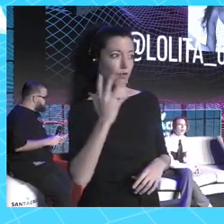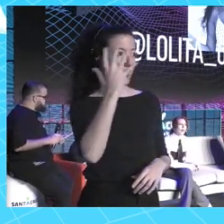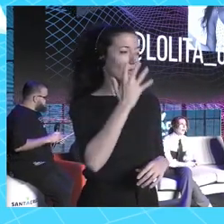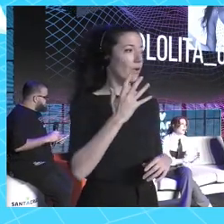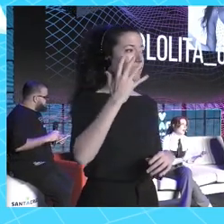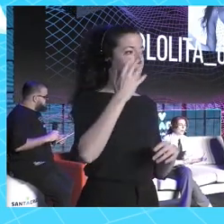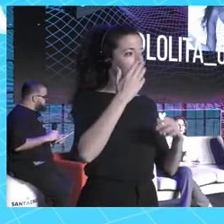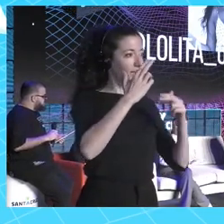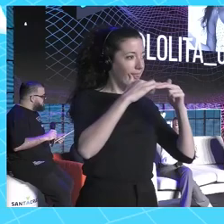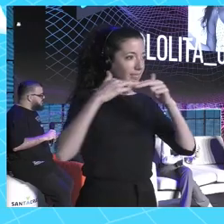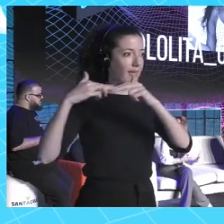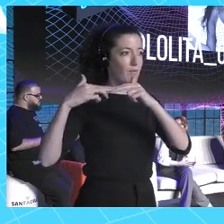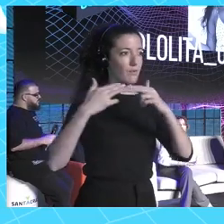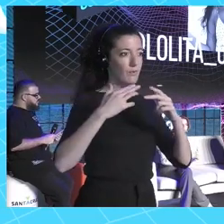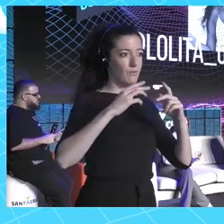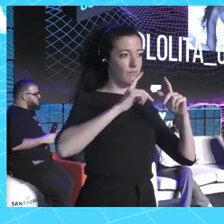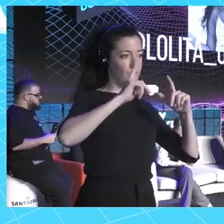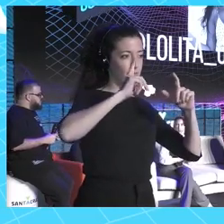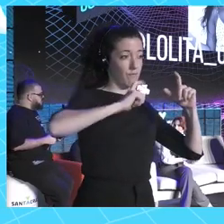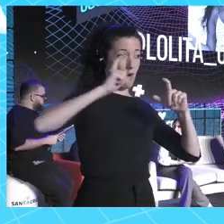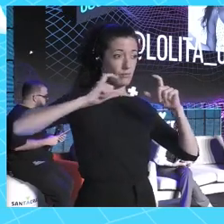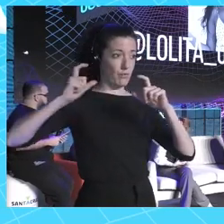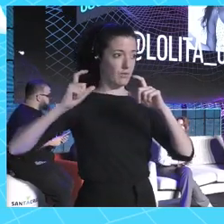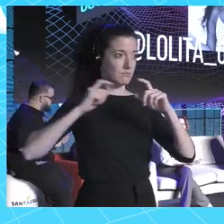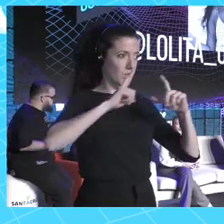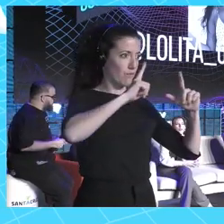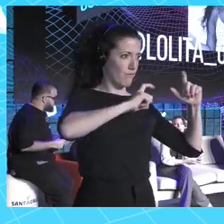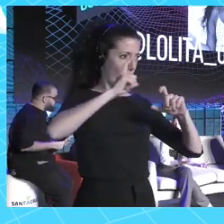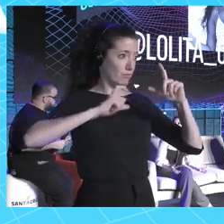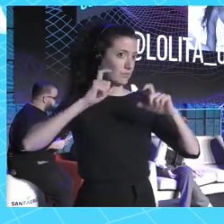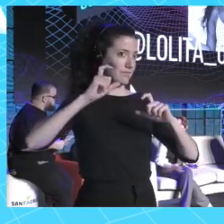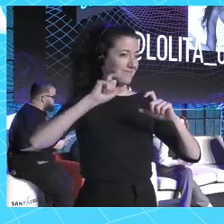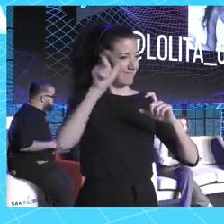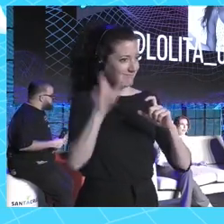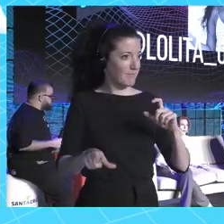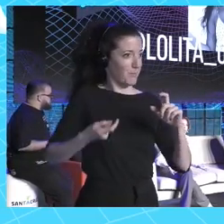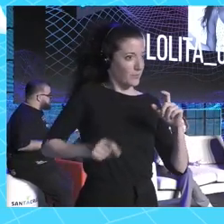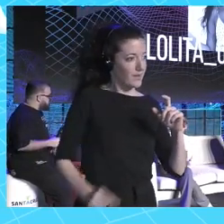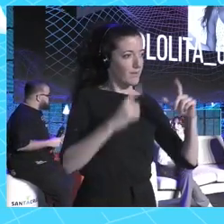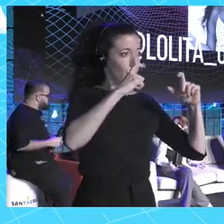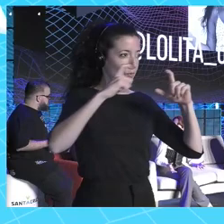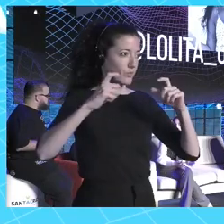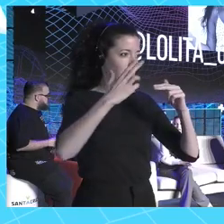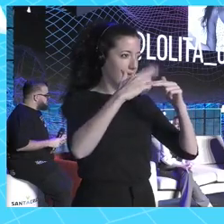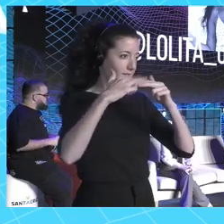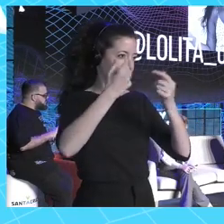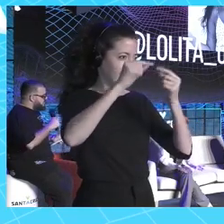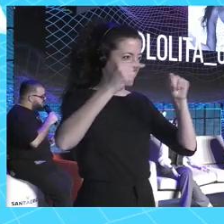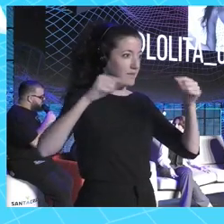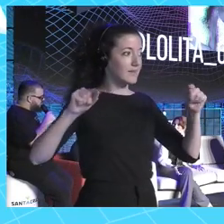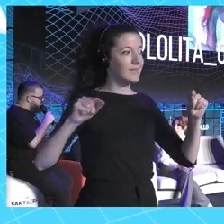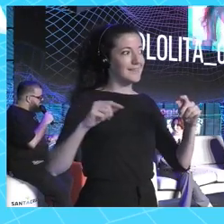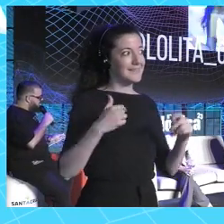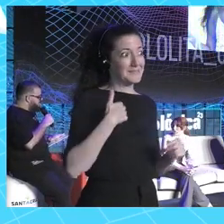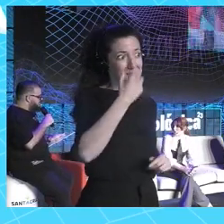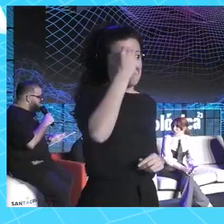fotografías que ya bueno los fotógrafos editan ya esas fotos entonces bueno Inteligencia artificial como tal creo que hemos